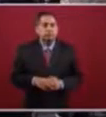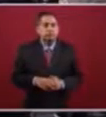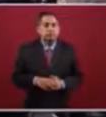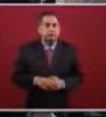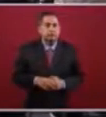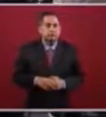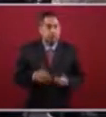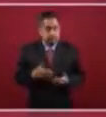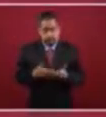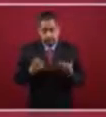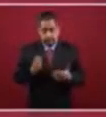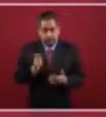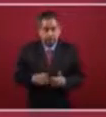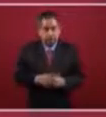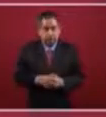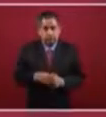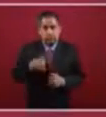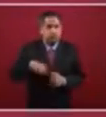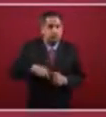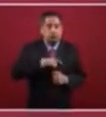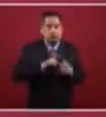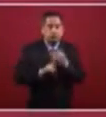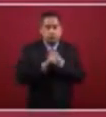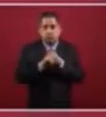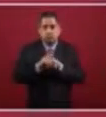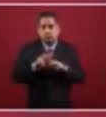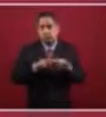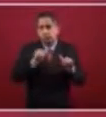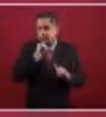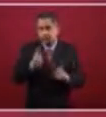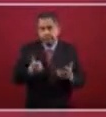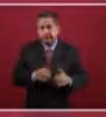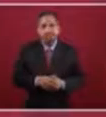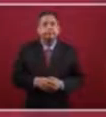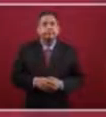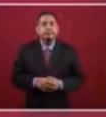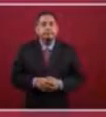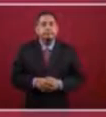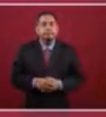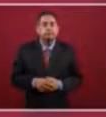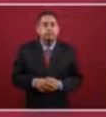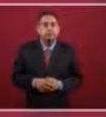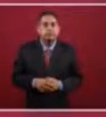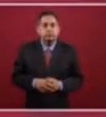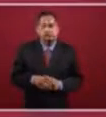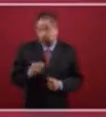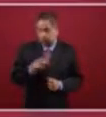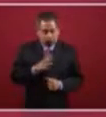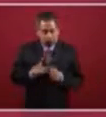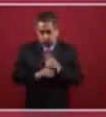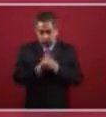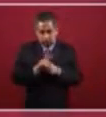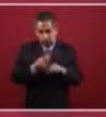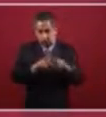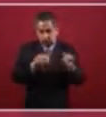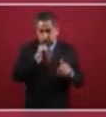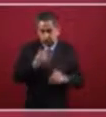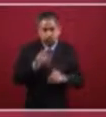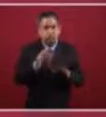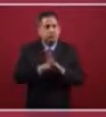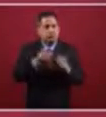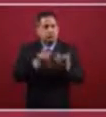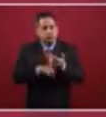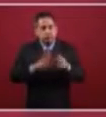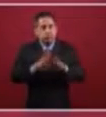Hasta ahora no hemos tenido ese problema. No hemos tenido problema, solo lo